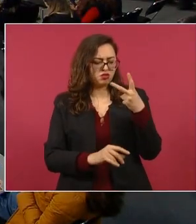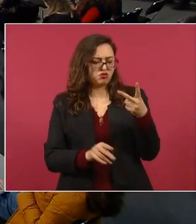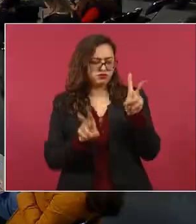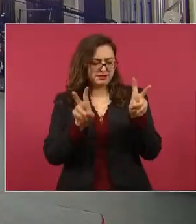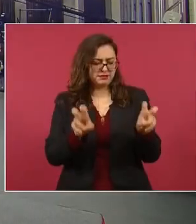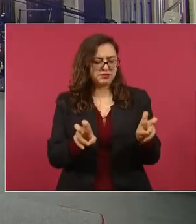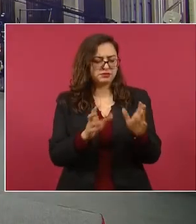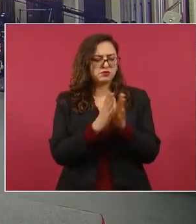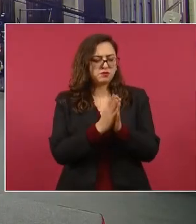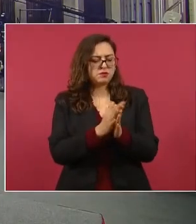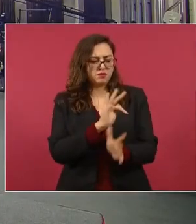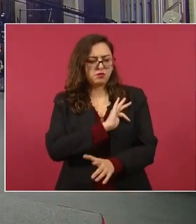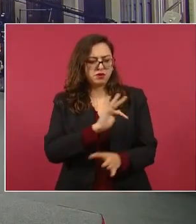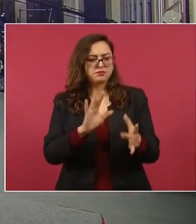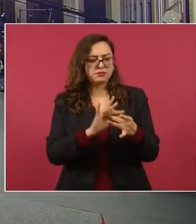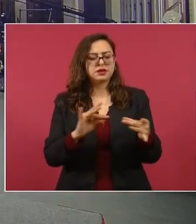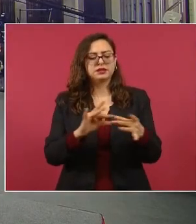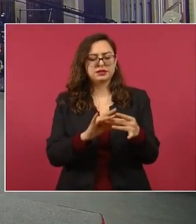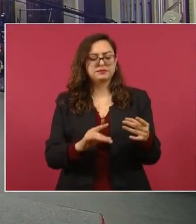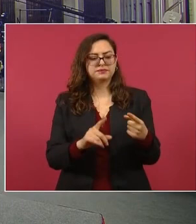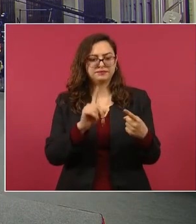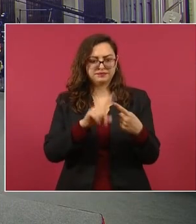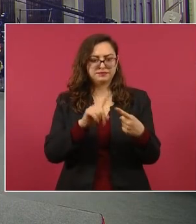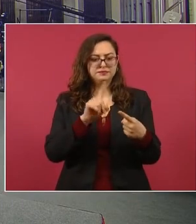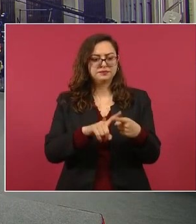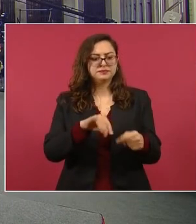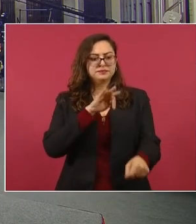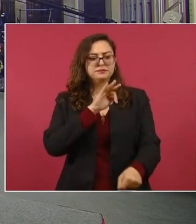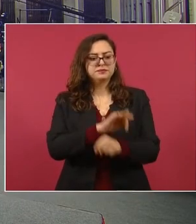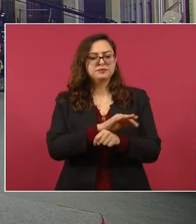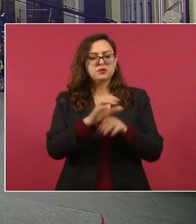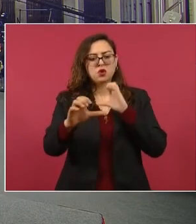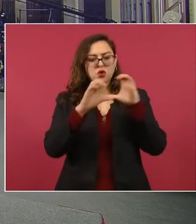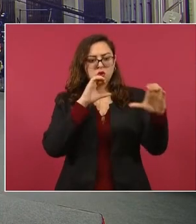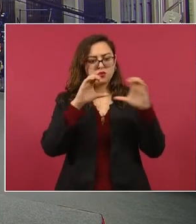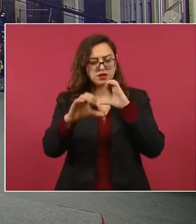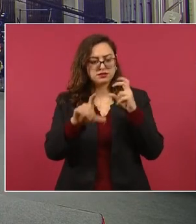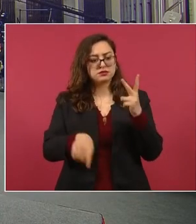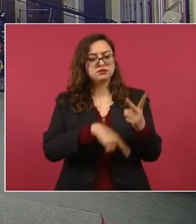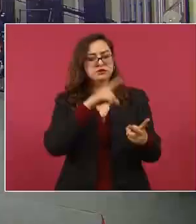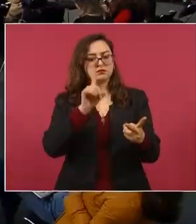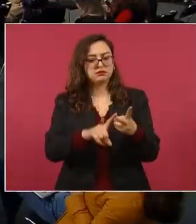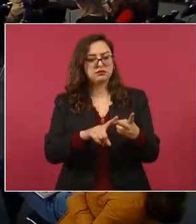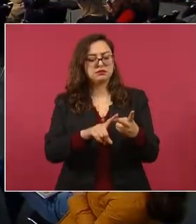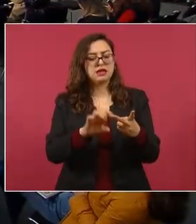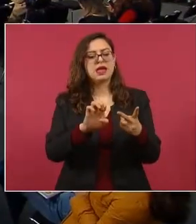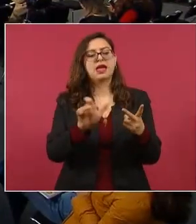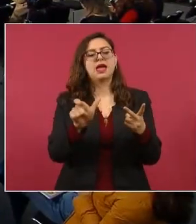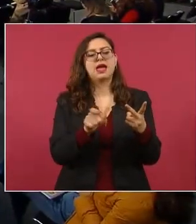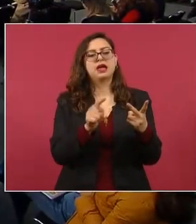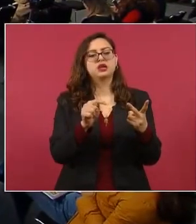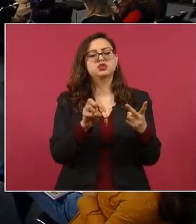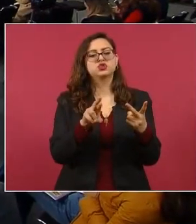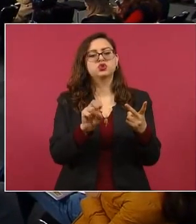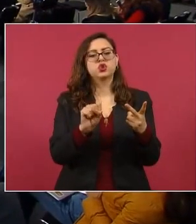temas. De la protección a los medios y sobre la extorsión.